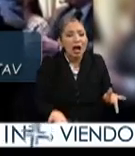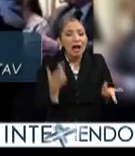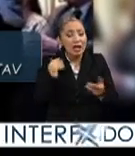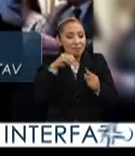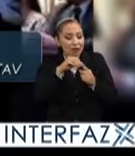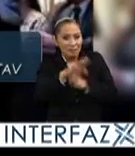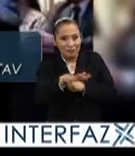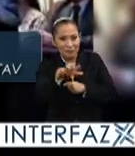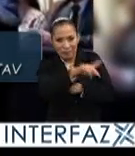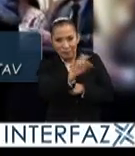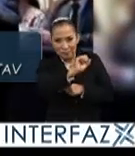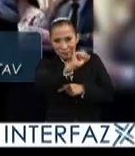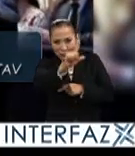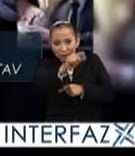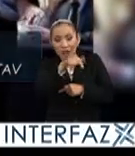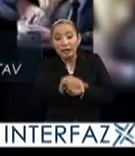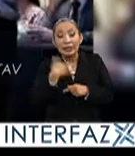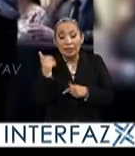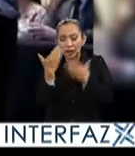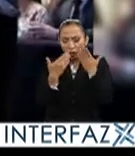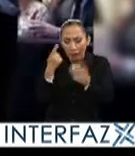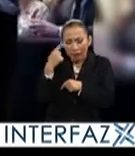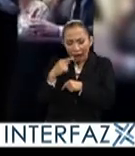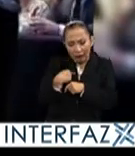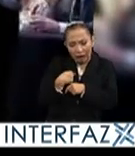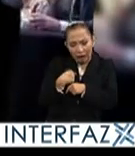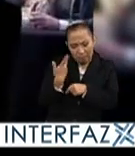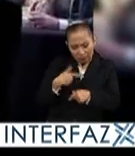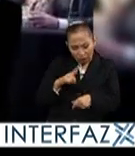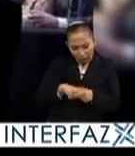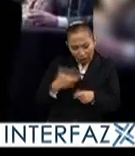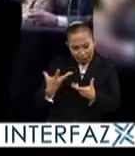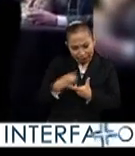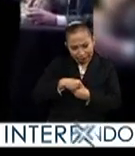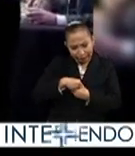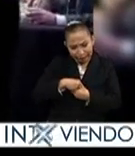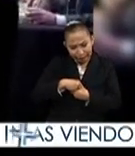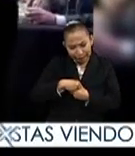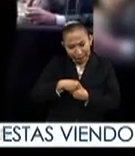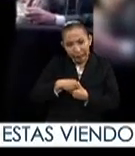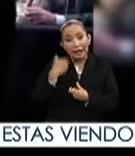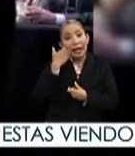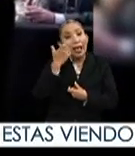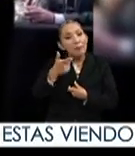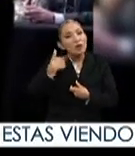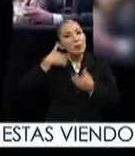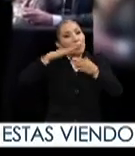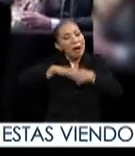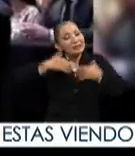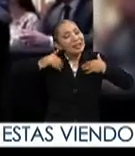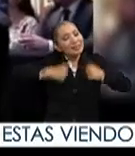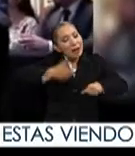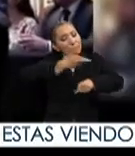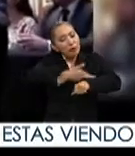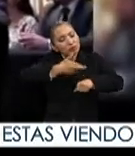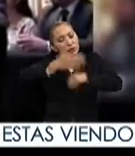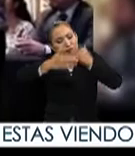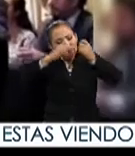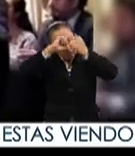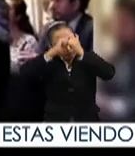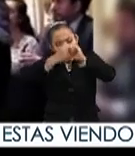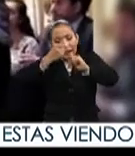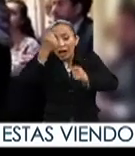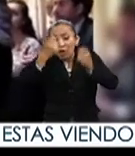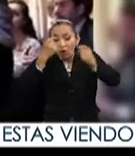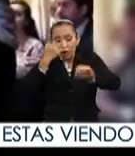los aspectos profesionales y académicos, pero también personales de ustedes. Queremos entender mejor estos procesos porque hay